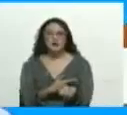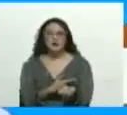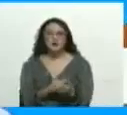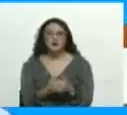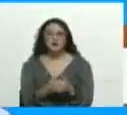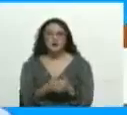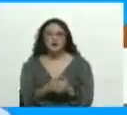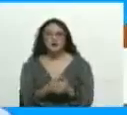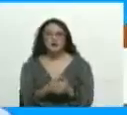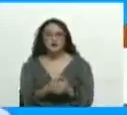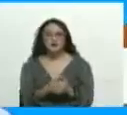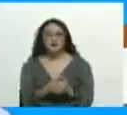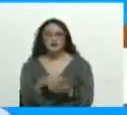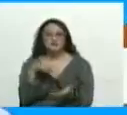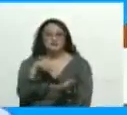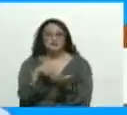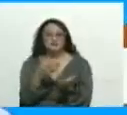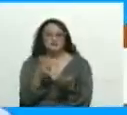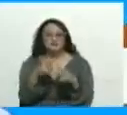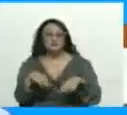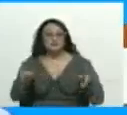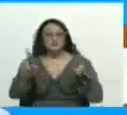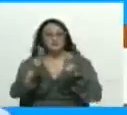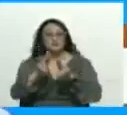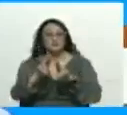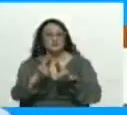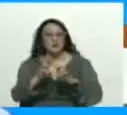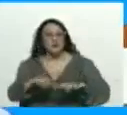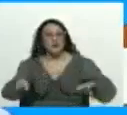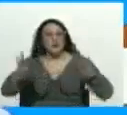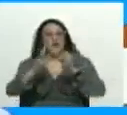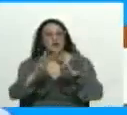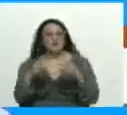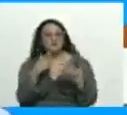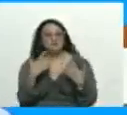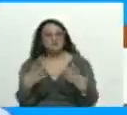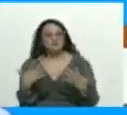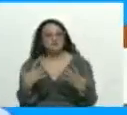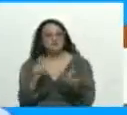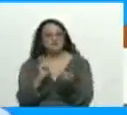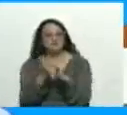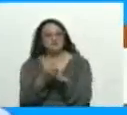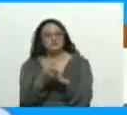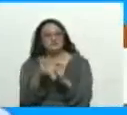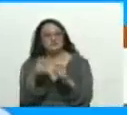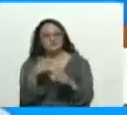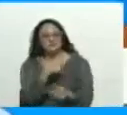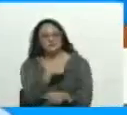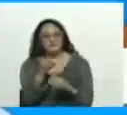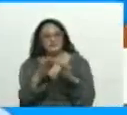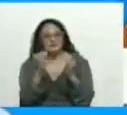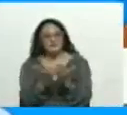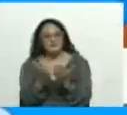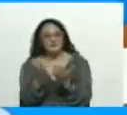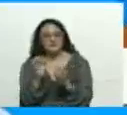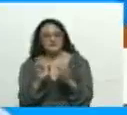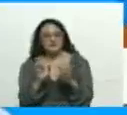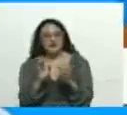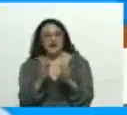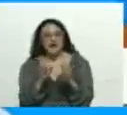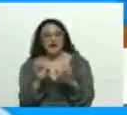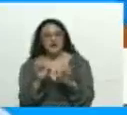ya se fue a parar ante la UNESCO mismo a decirles urge que renovemos la comisión mundial de estudios sobre la